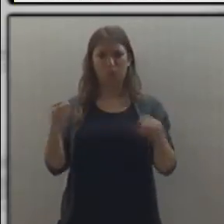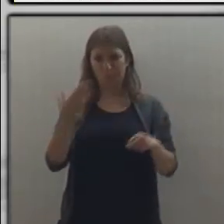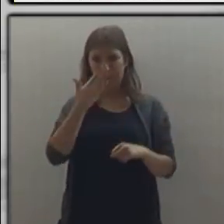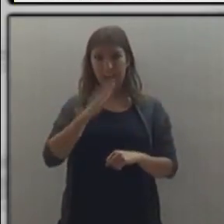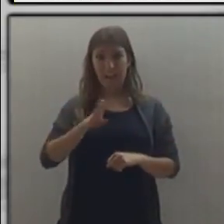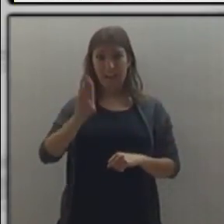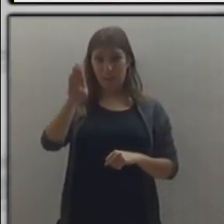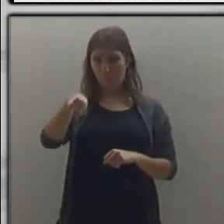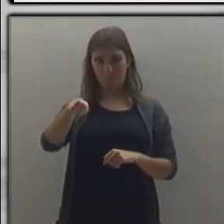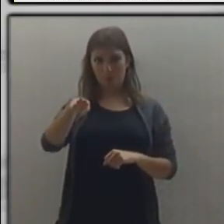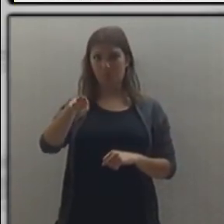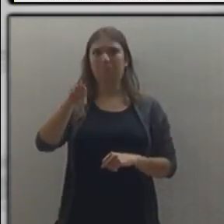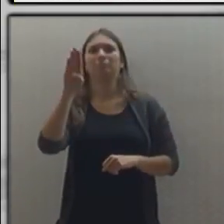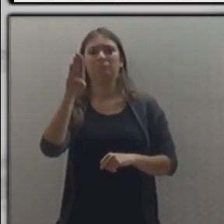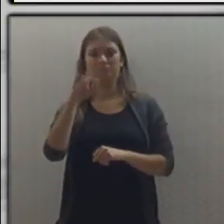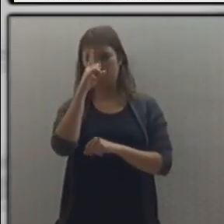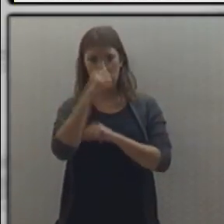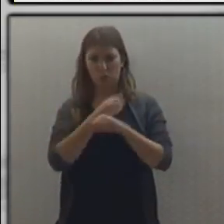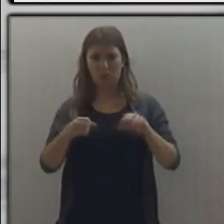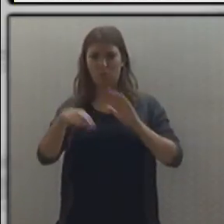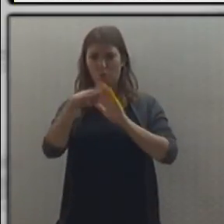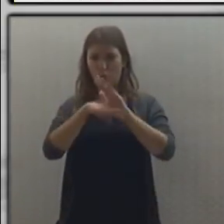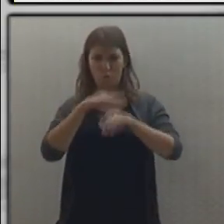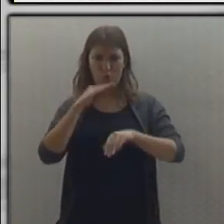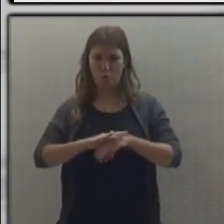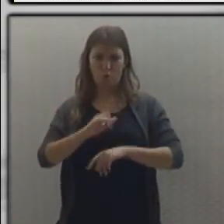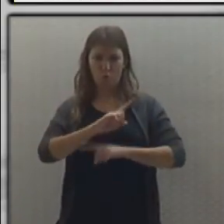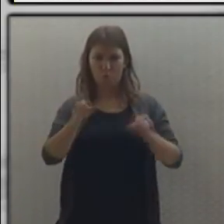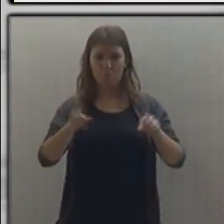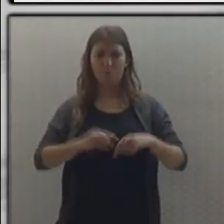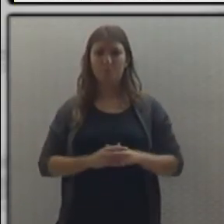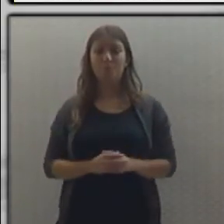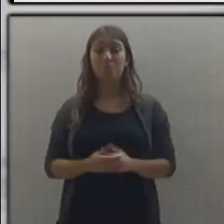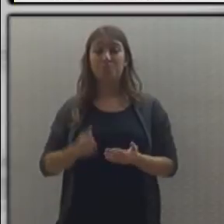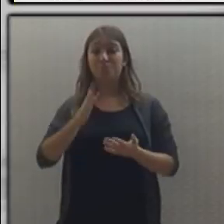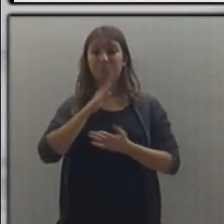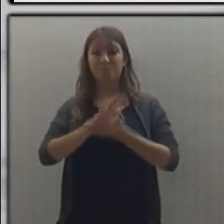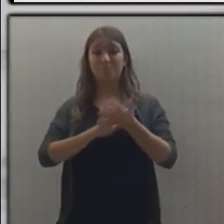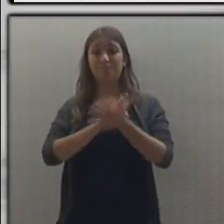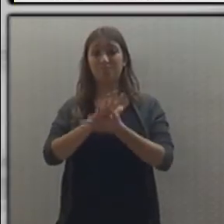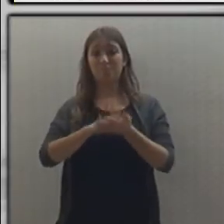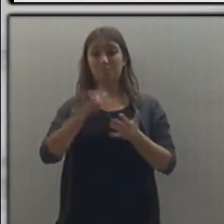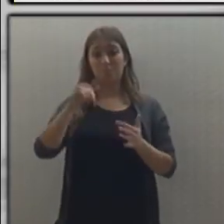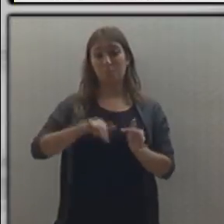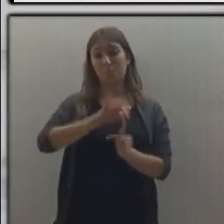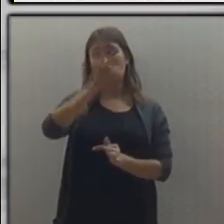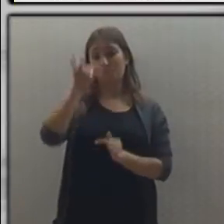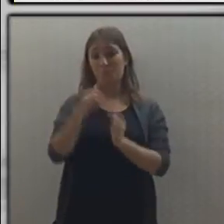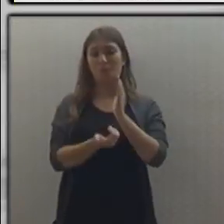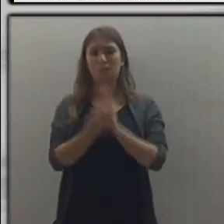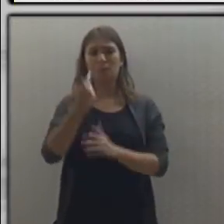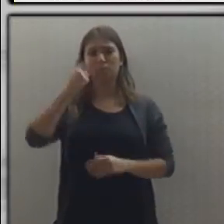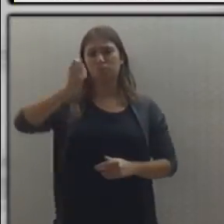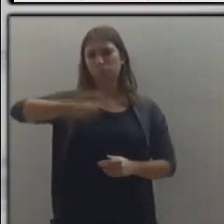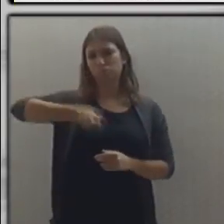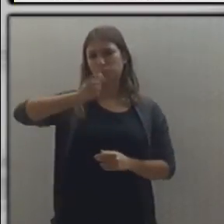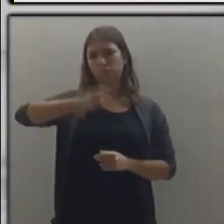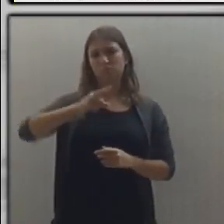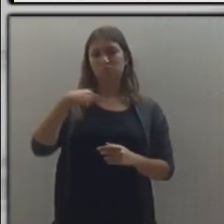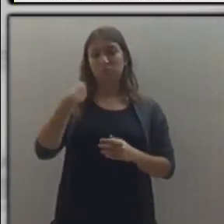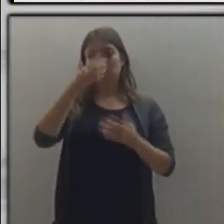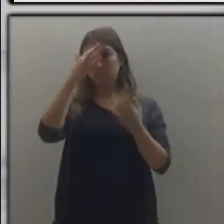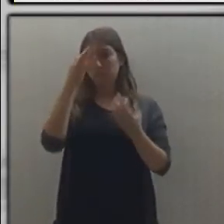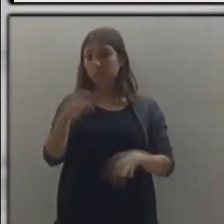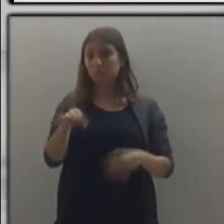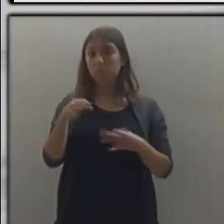rampa no cumplía ninguna condición. Pero sí que refleja esto que hemos venido hablando durante esta mañana, que muchas veces no somos